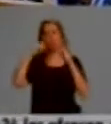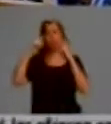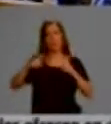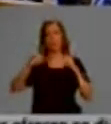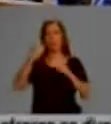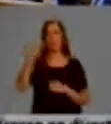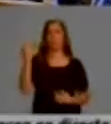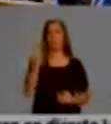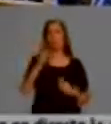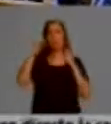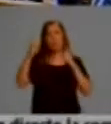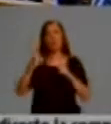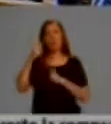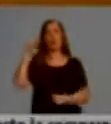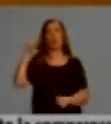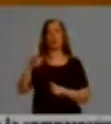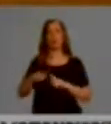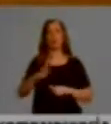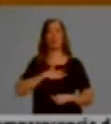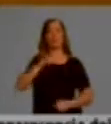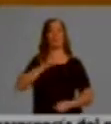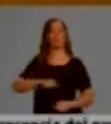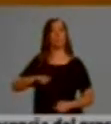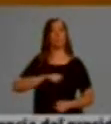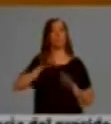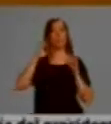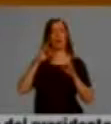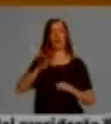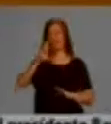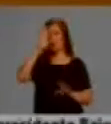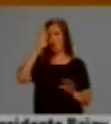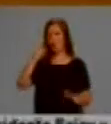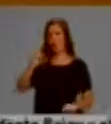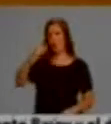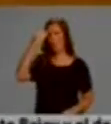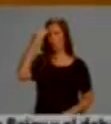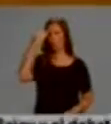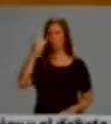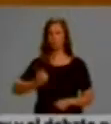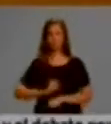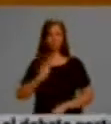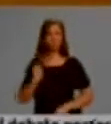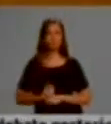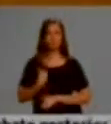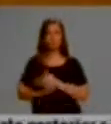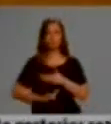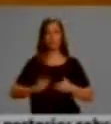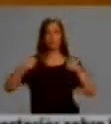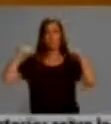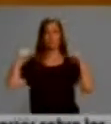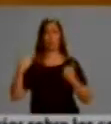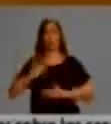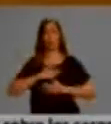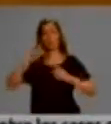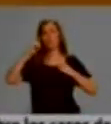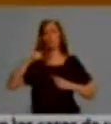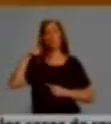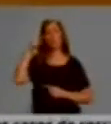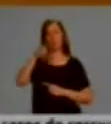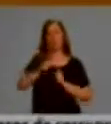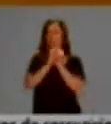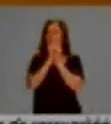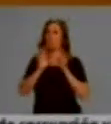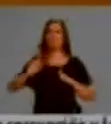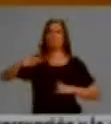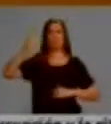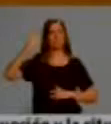esforzaré para que la voz de la España sensata y laboriosa y responsable suene